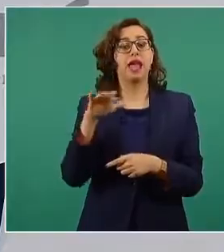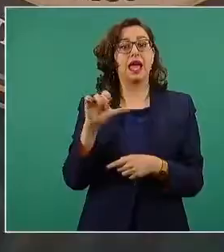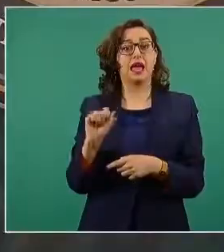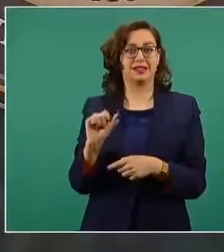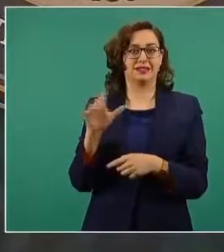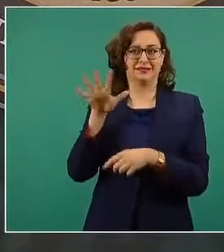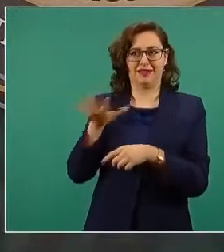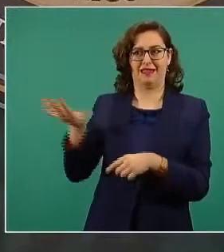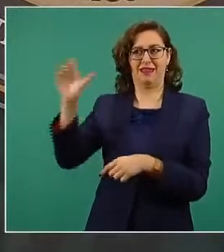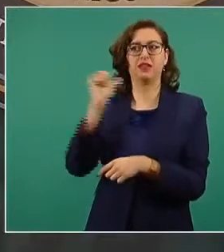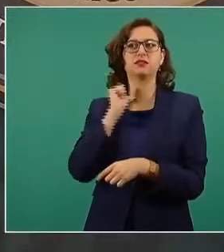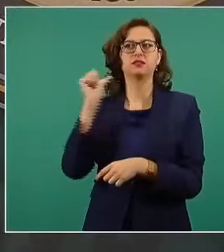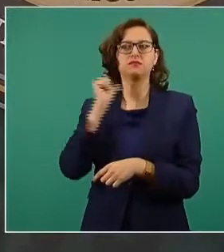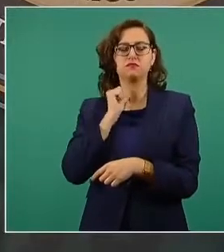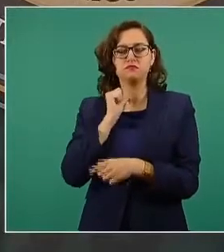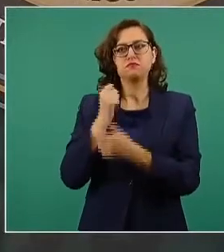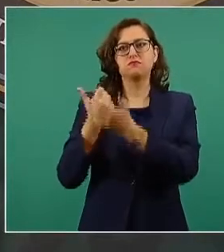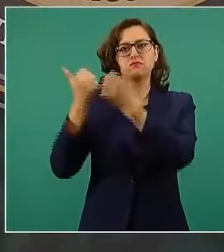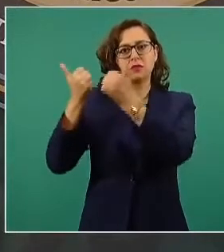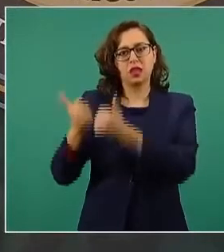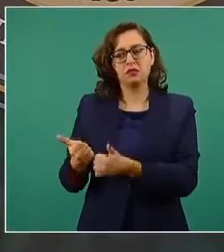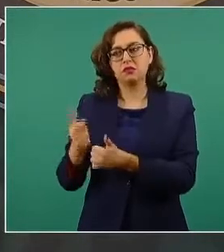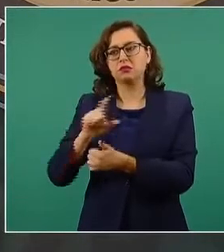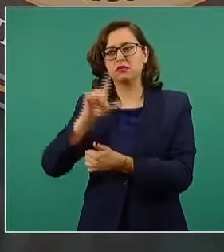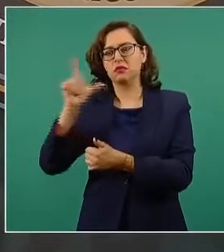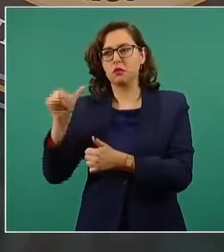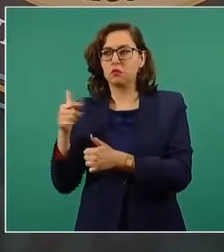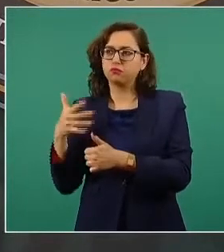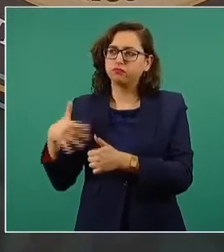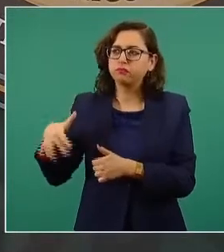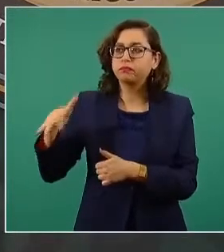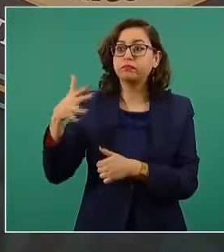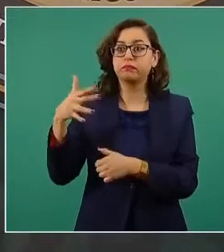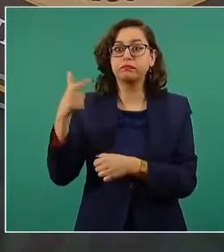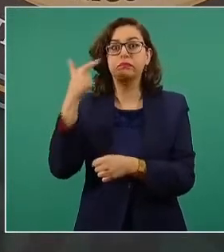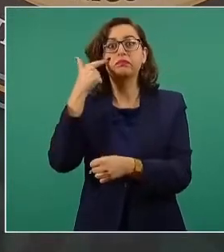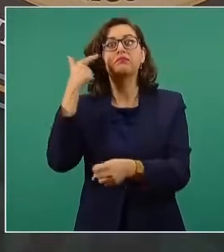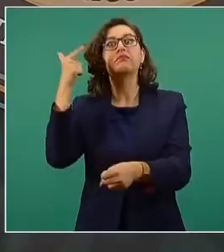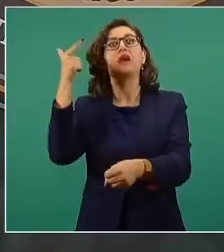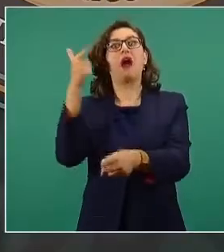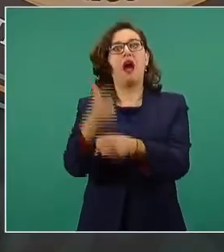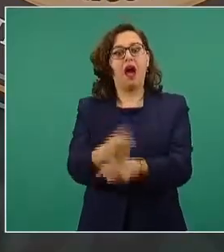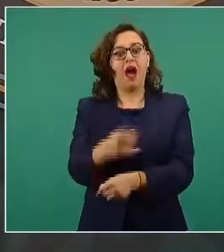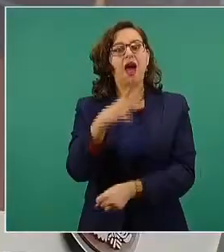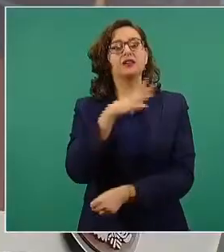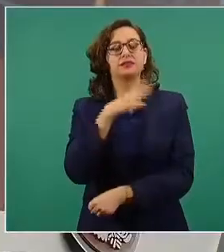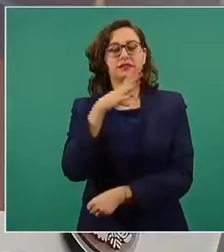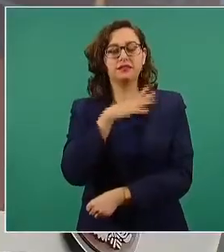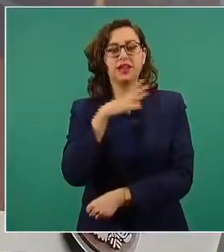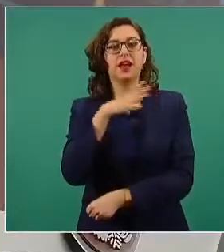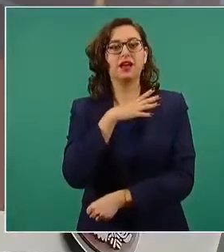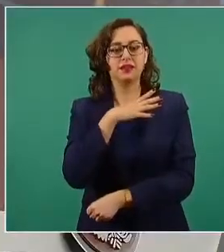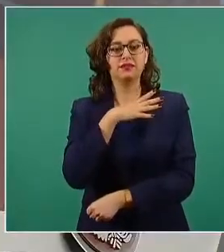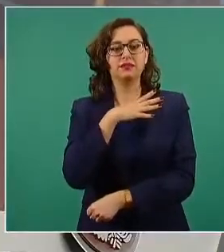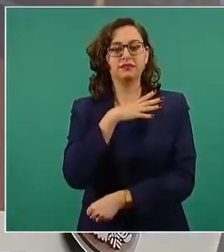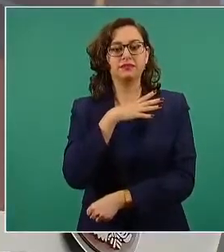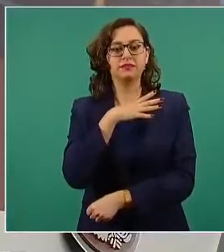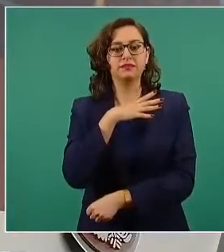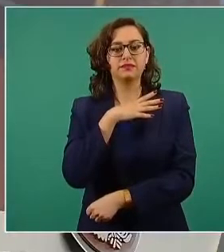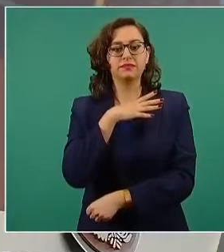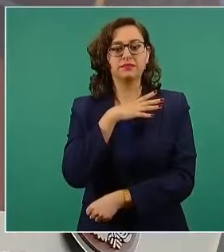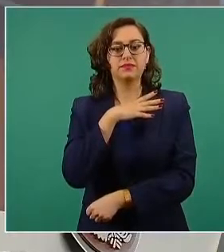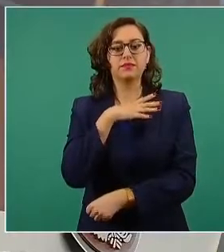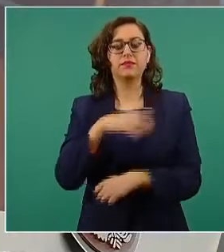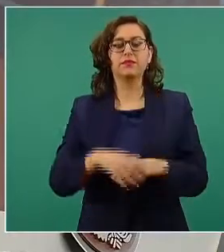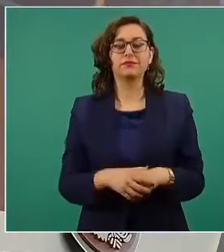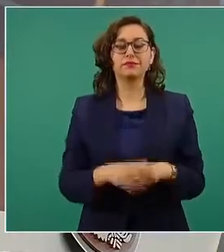Finalmente, encontraron el sitio señalado por Huitzilopochtli, en un islote del lago de Texcoco.